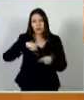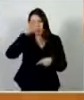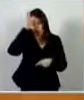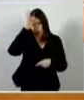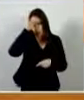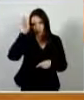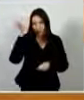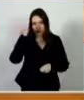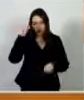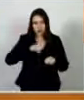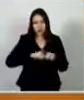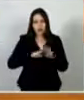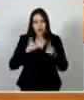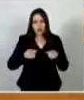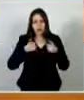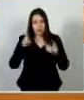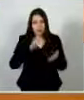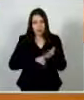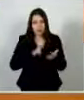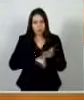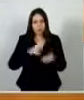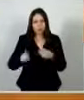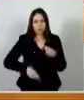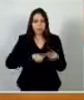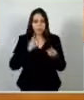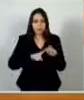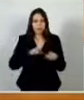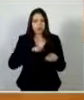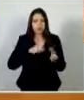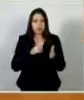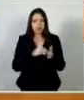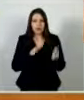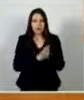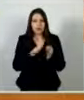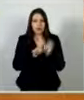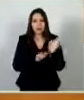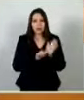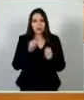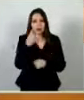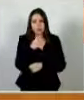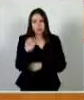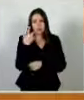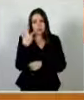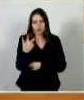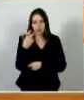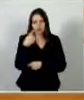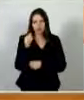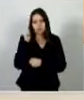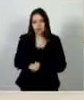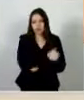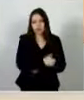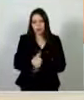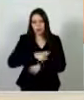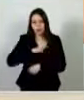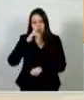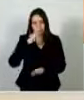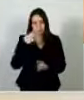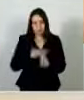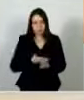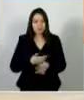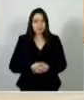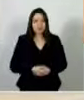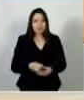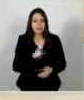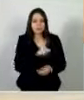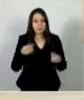Federal. Segundo, los contemplados en el artículo 108 referentes a las responsabilidades de los